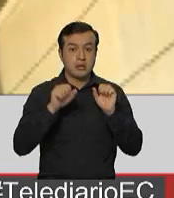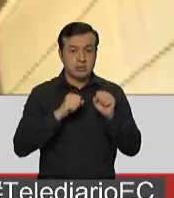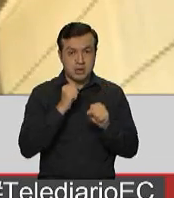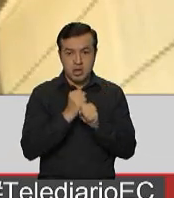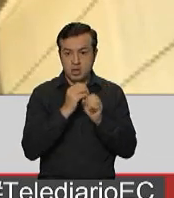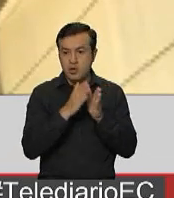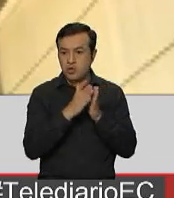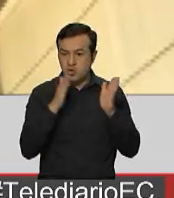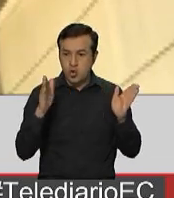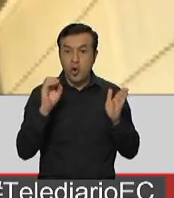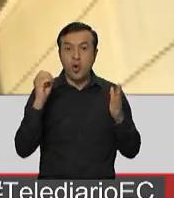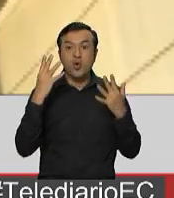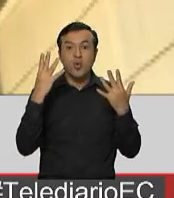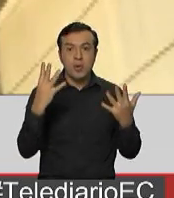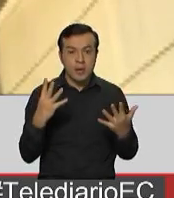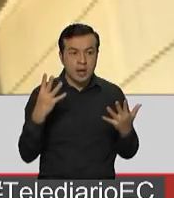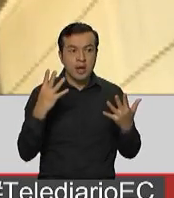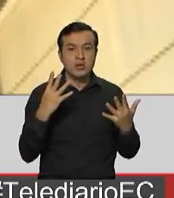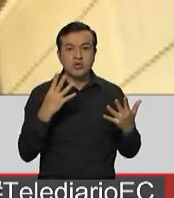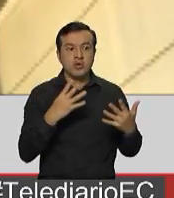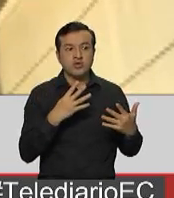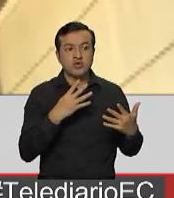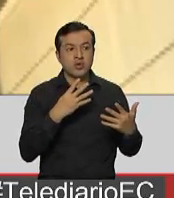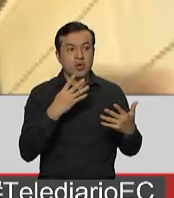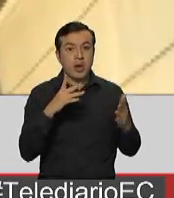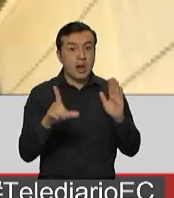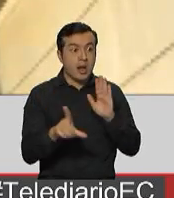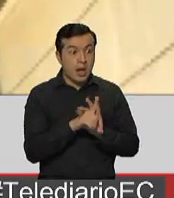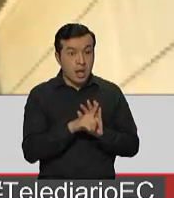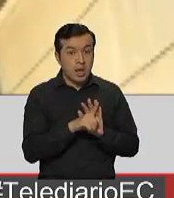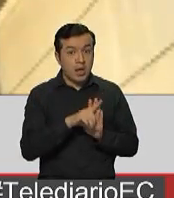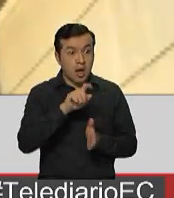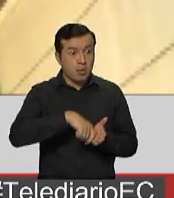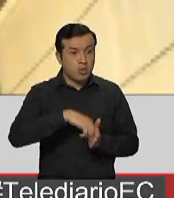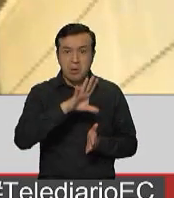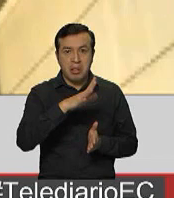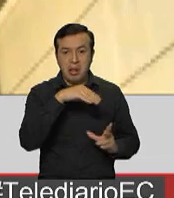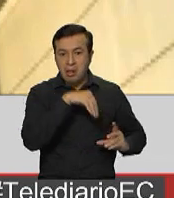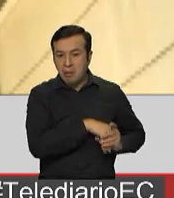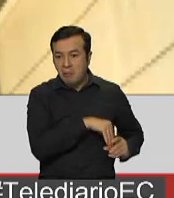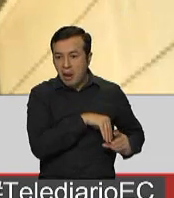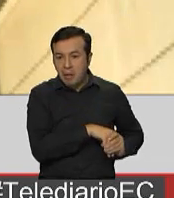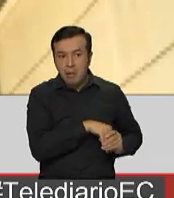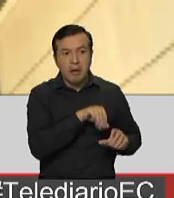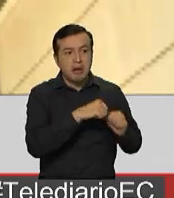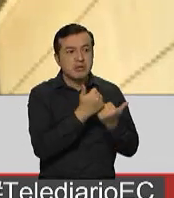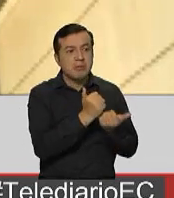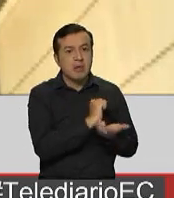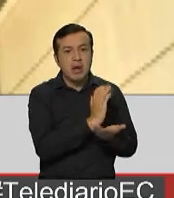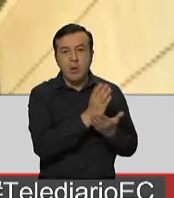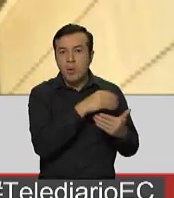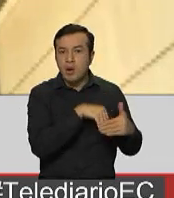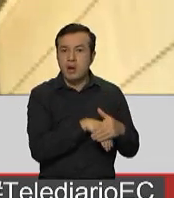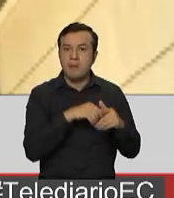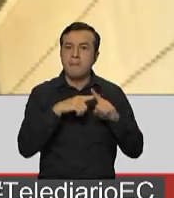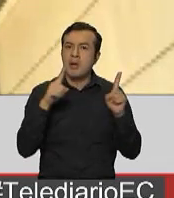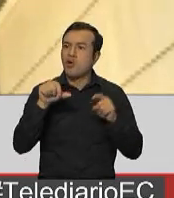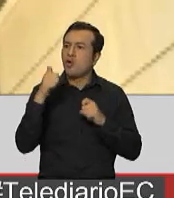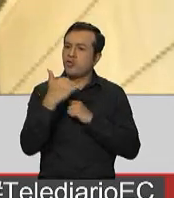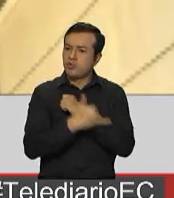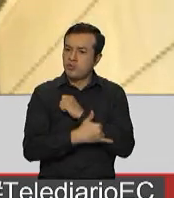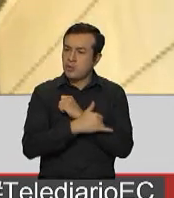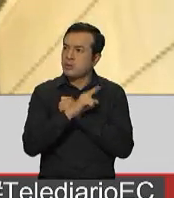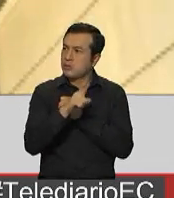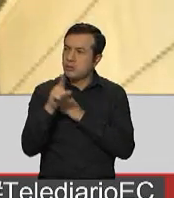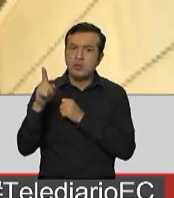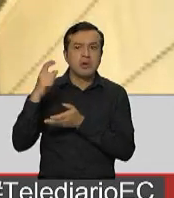años guardada la ley de extinción de dominio, que ya tienen los demás países en América Latina y que fue propuesto originalmente por Naciones